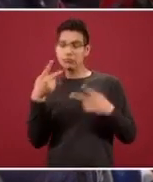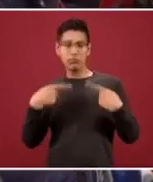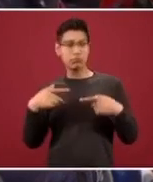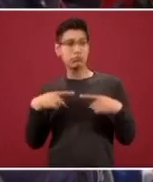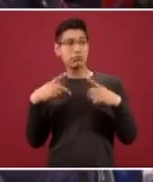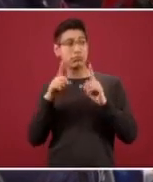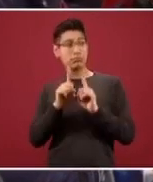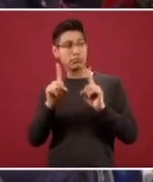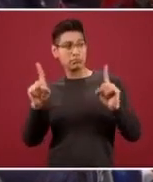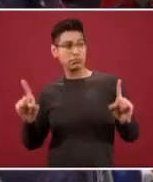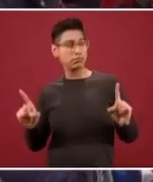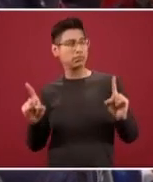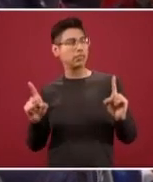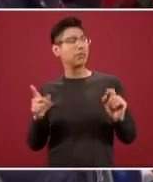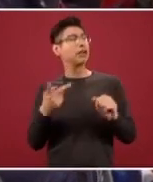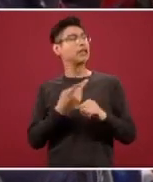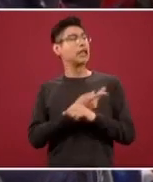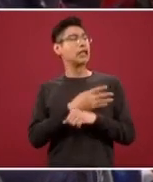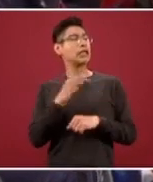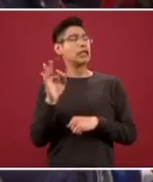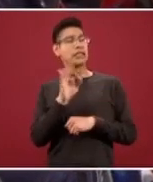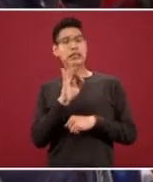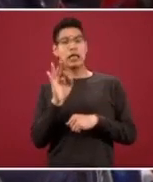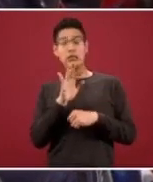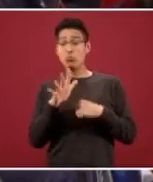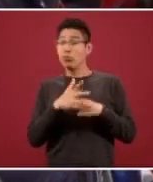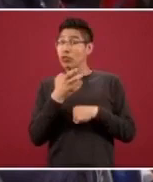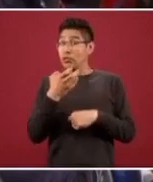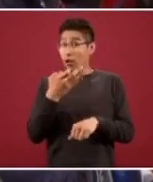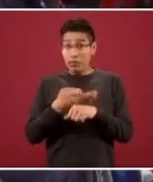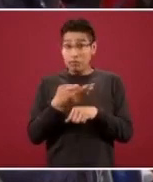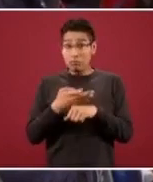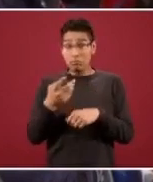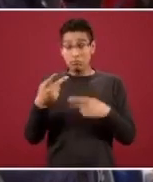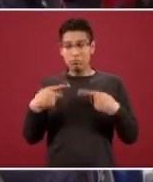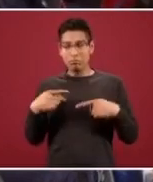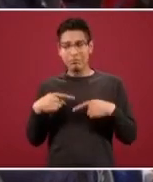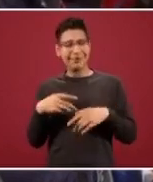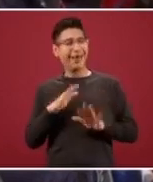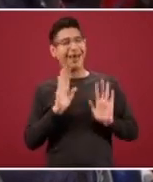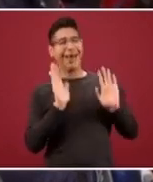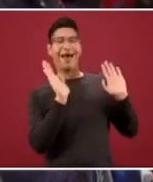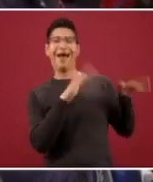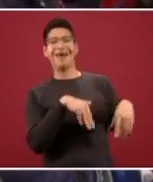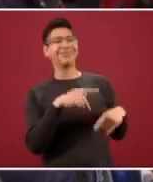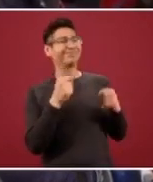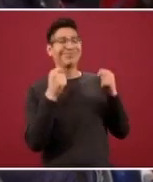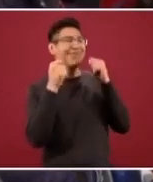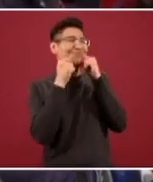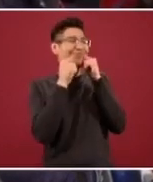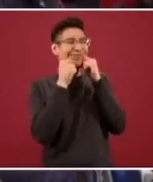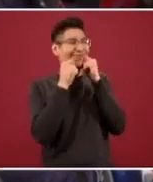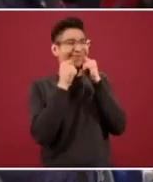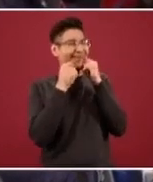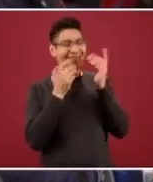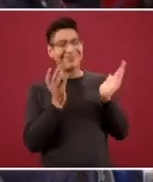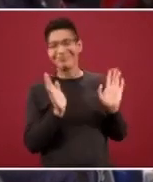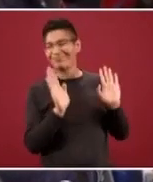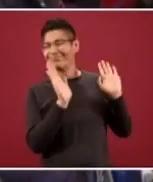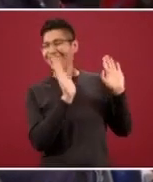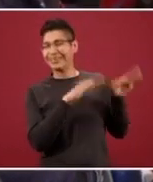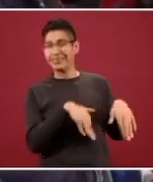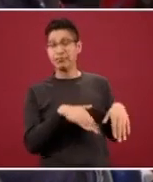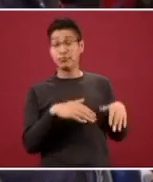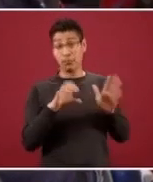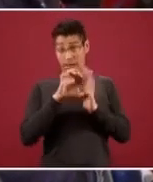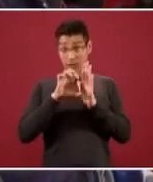sana distancia y quizás por eso no están siendo acatadas por la gente, porque ya lo escuchábamos hace unos momentos, mucha gente